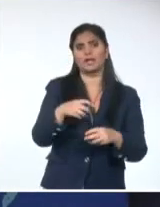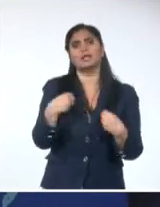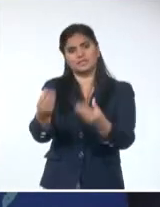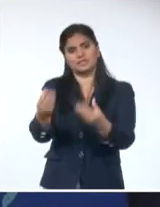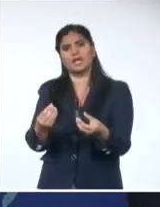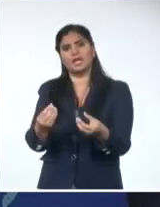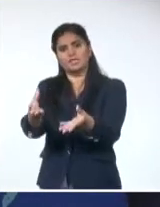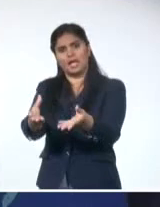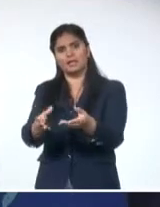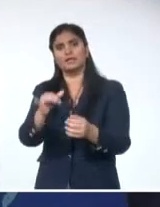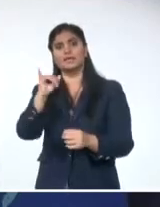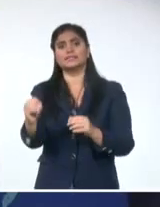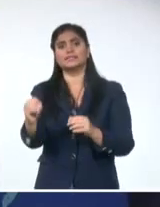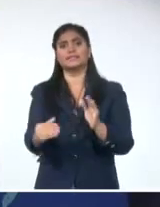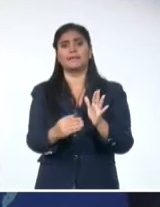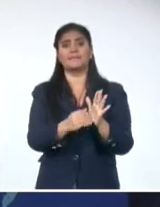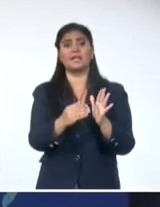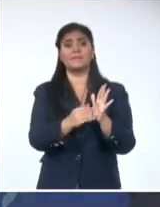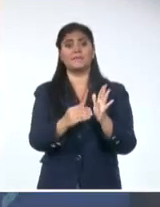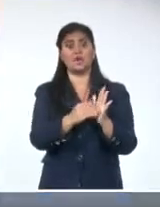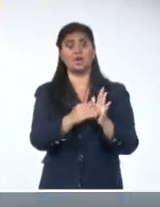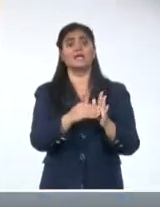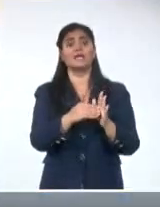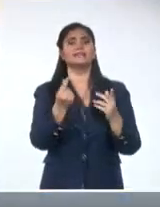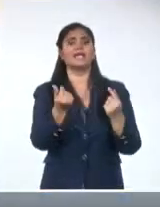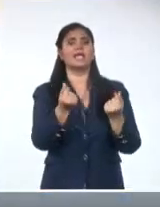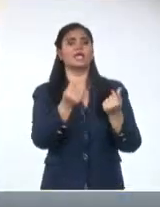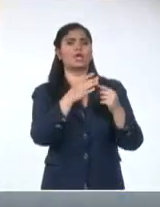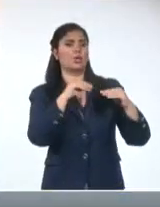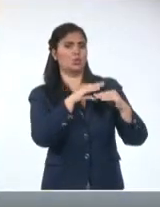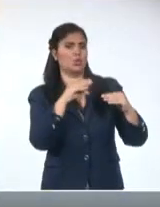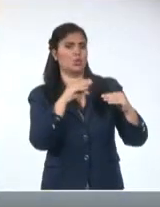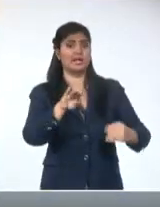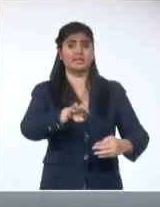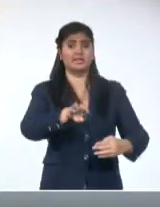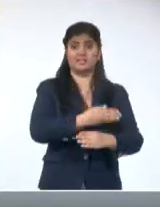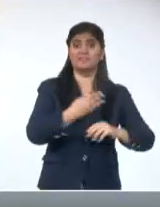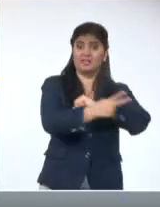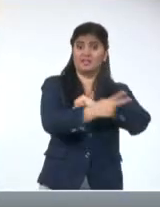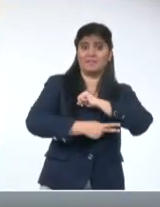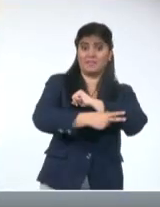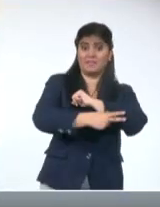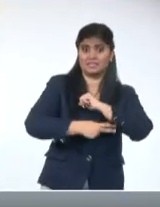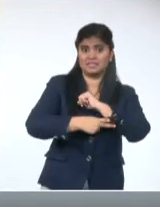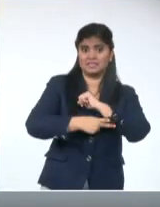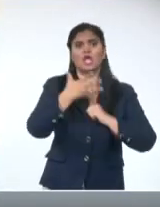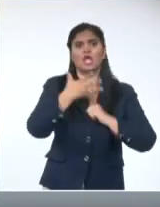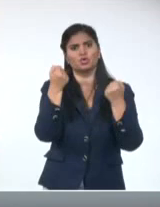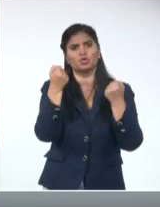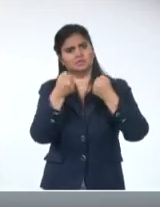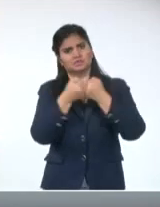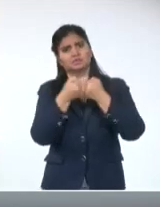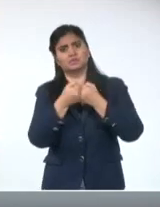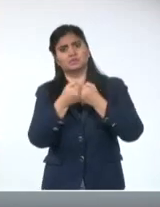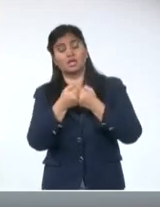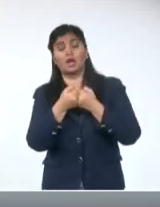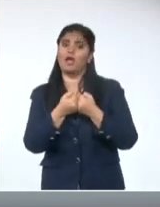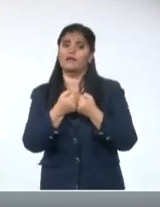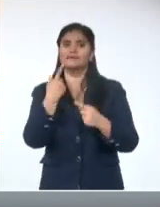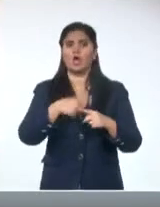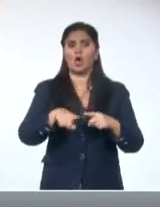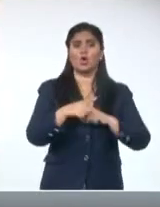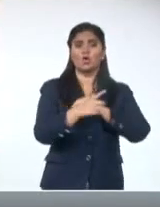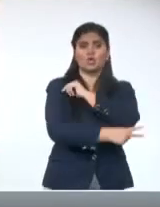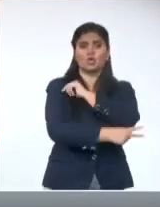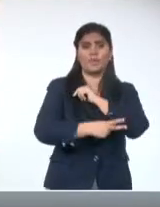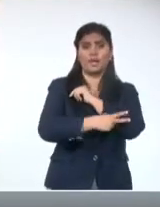de 60.000 millones de dólares numerosos países y casi todos del bloque comunitario condenaron la operación militar especial que